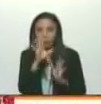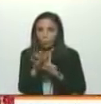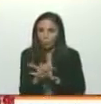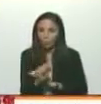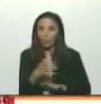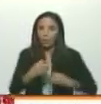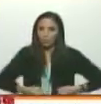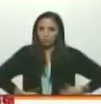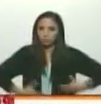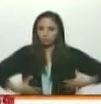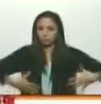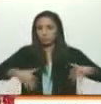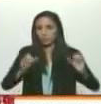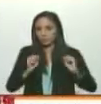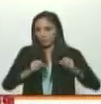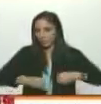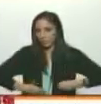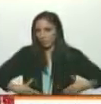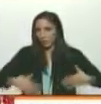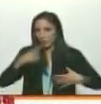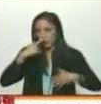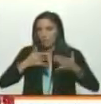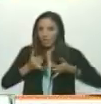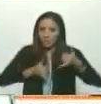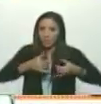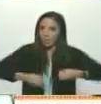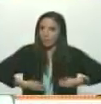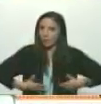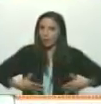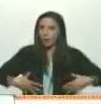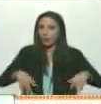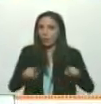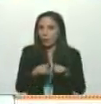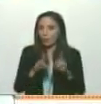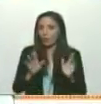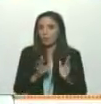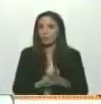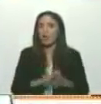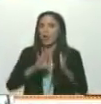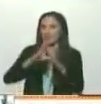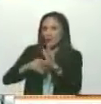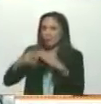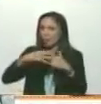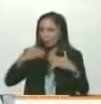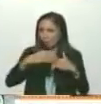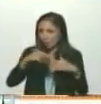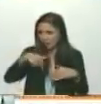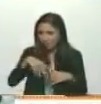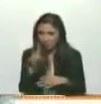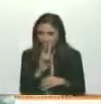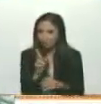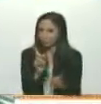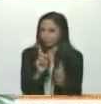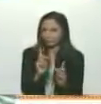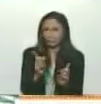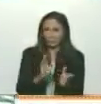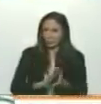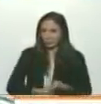tipo rico de cuna, pues, es lo que te quiero decir. No te llevaste esos dólares aquí de Venezuela, no. Eran